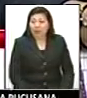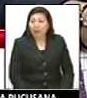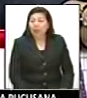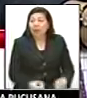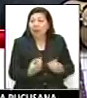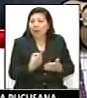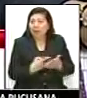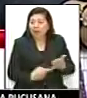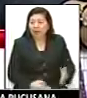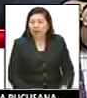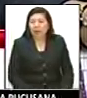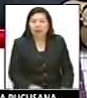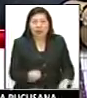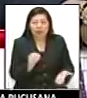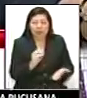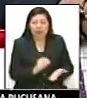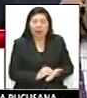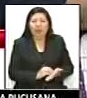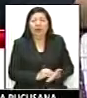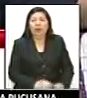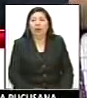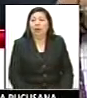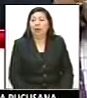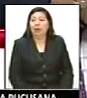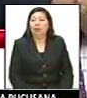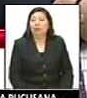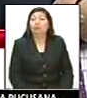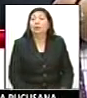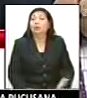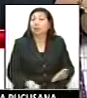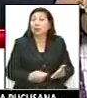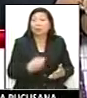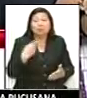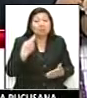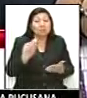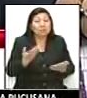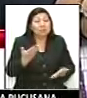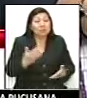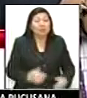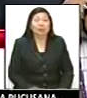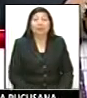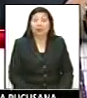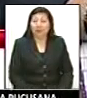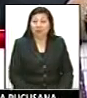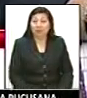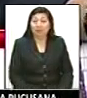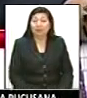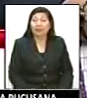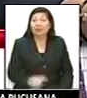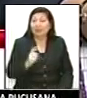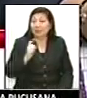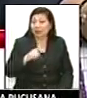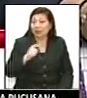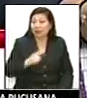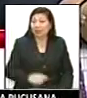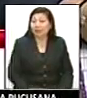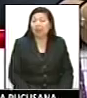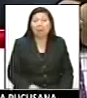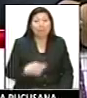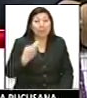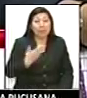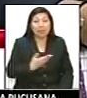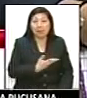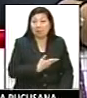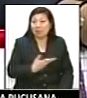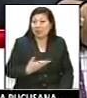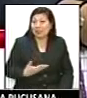Porque por más que hubiésemos suscrito políticamente la necesidad política del